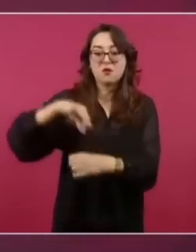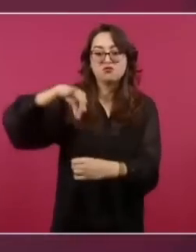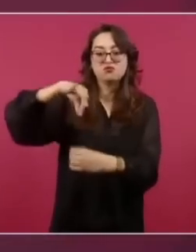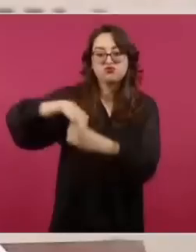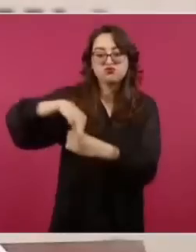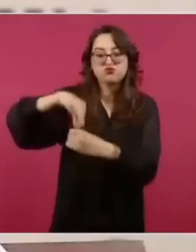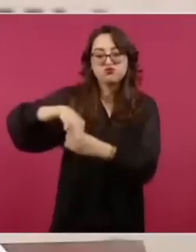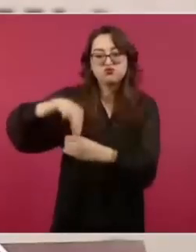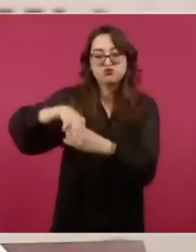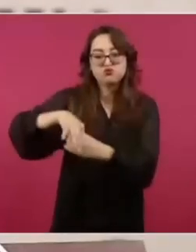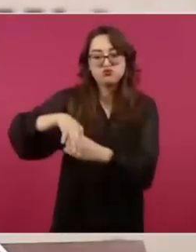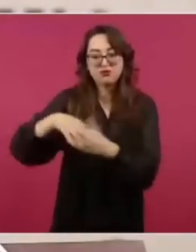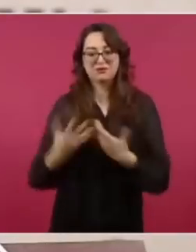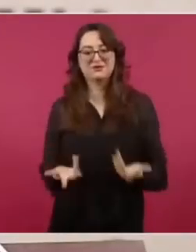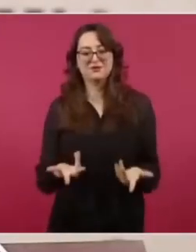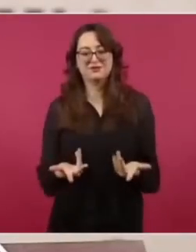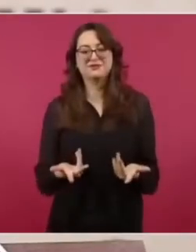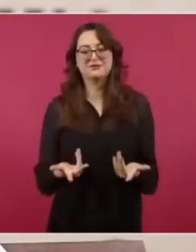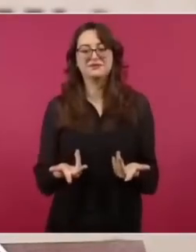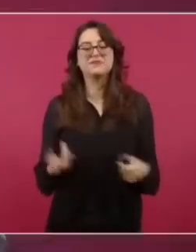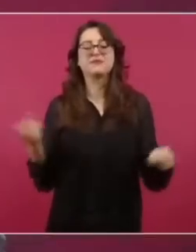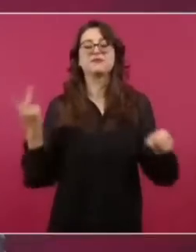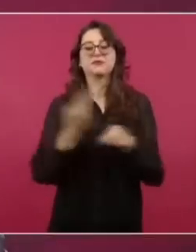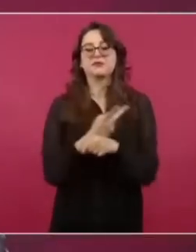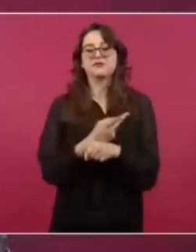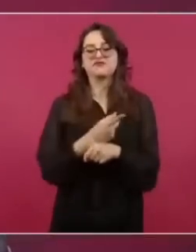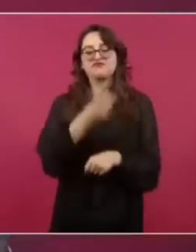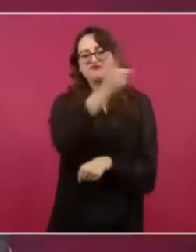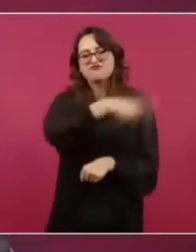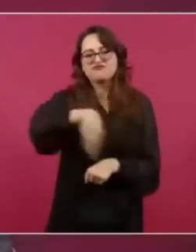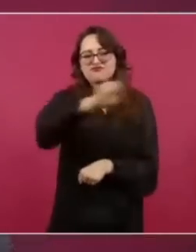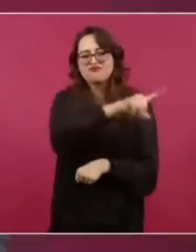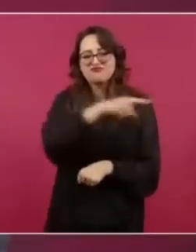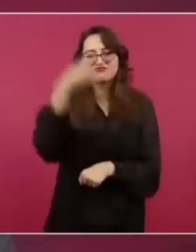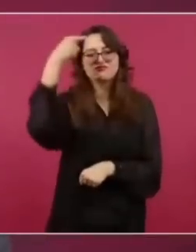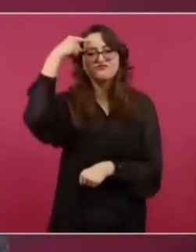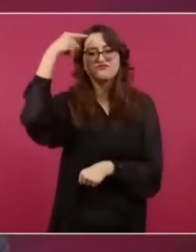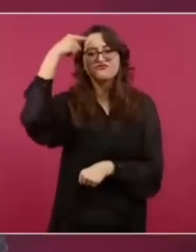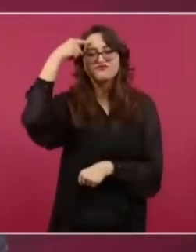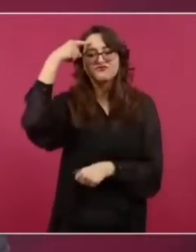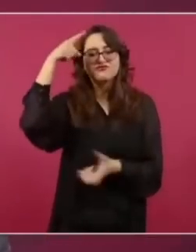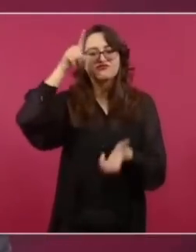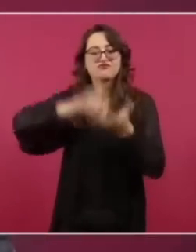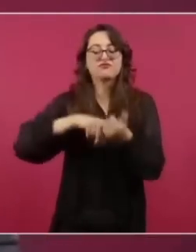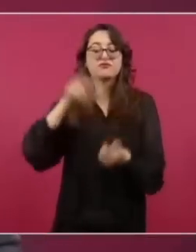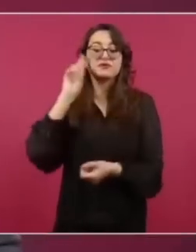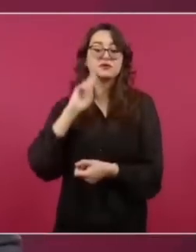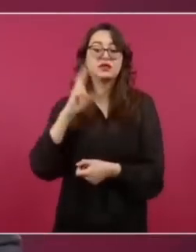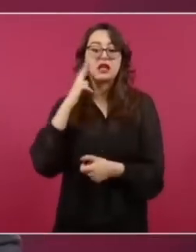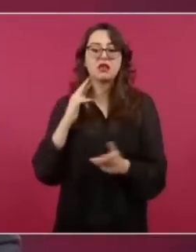promueven quienes creen en esto Cuál es el cemento el racismo